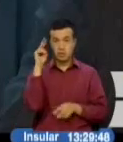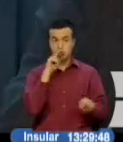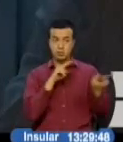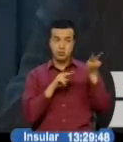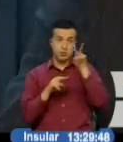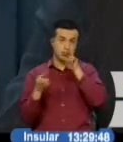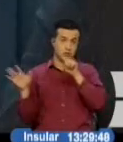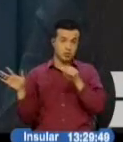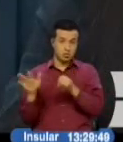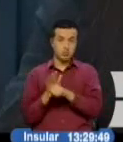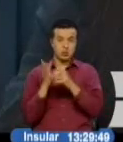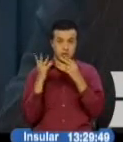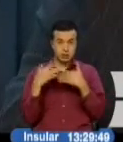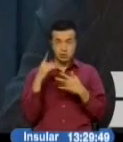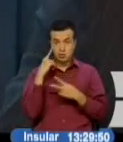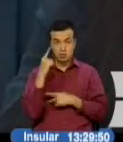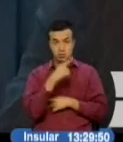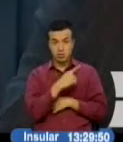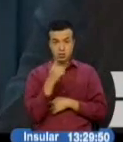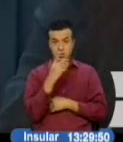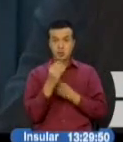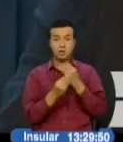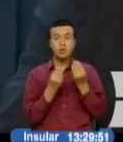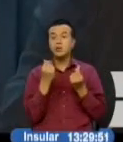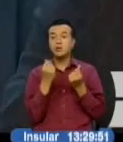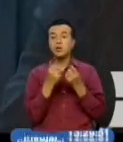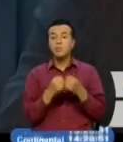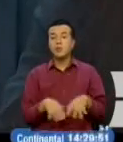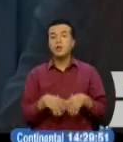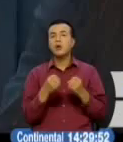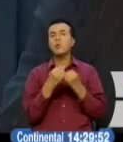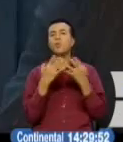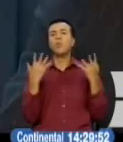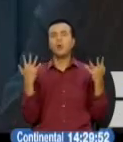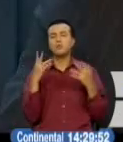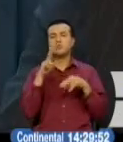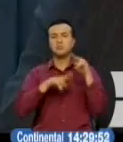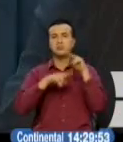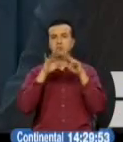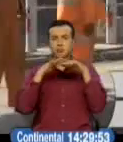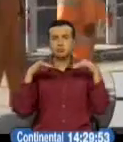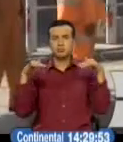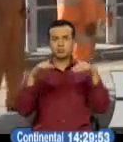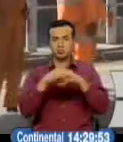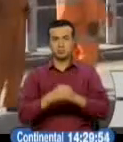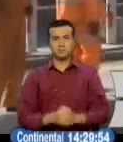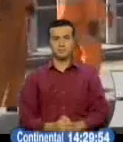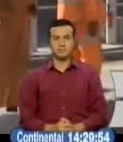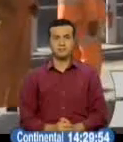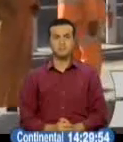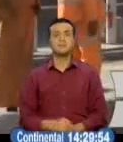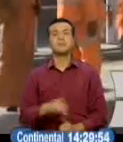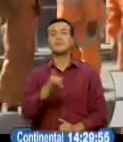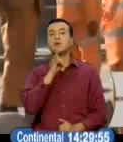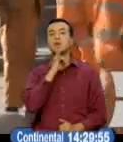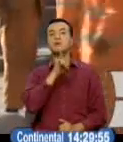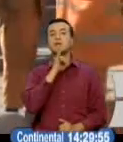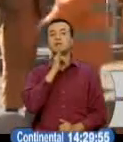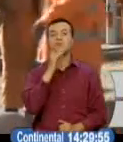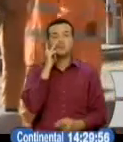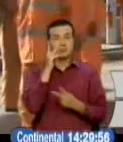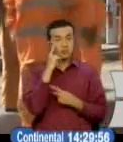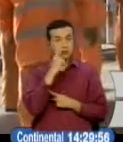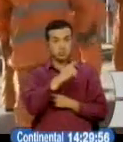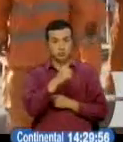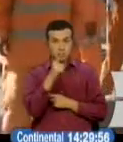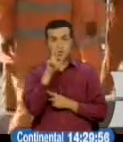evaluación concluya para así determinar cuál sería el valor final para la reconstrucción de la zona. Mientras que Estados Unidos analiza